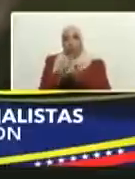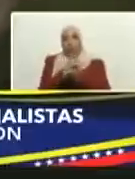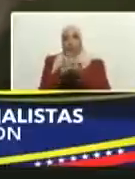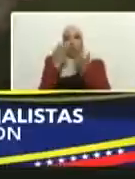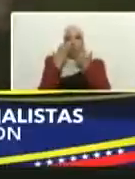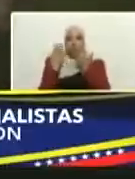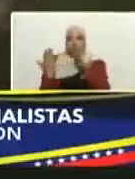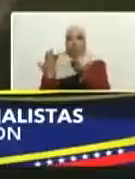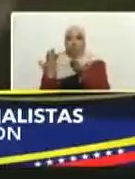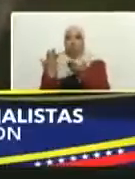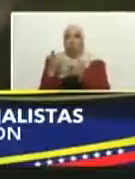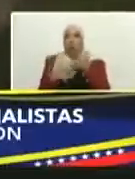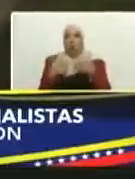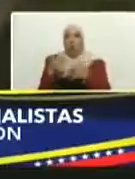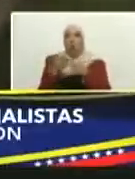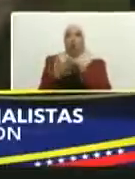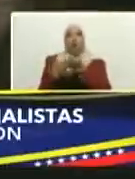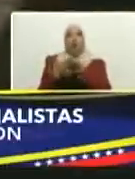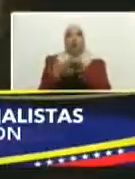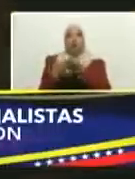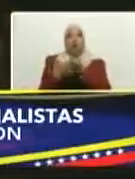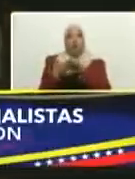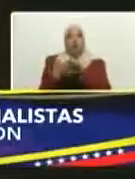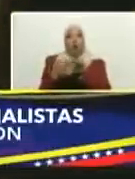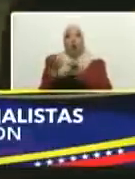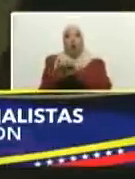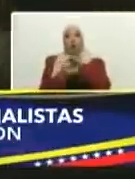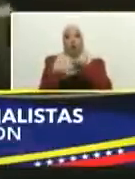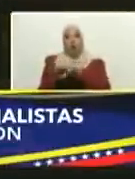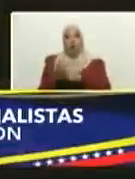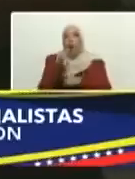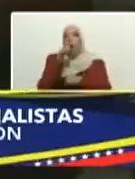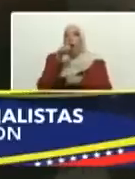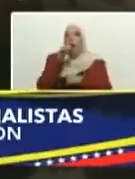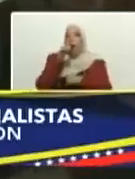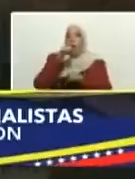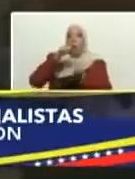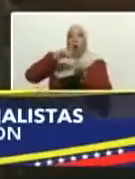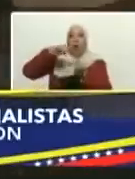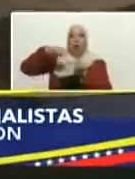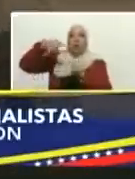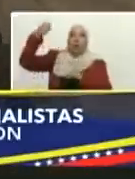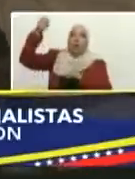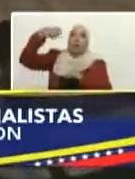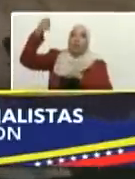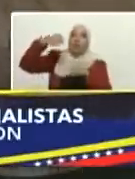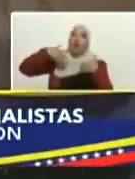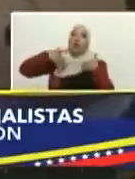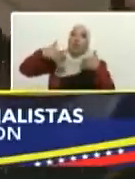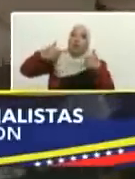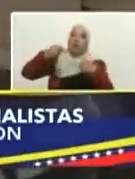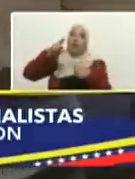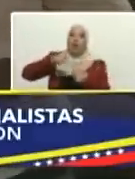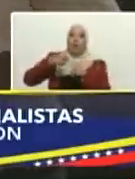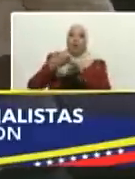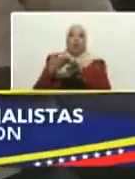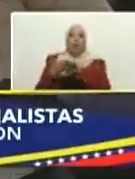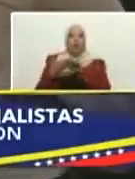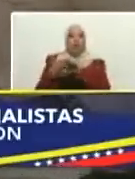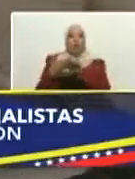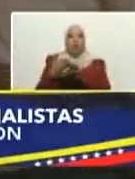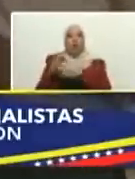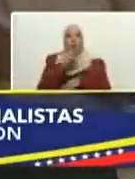cartografía, hemos venido dando soluciones en los servicios públicos, en salud, en educación con las